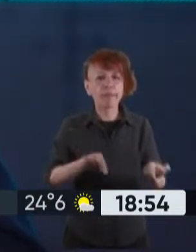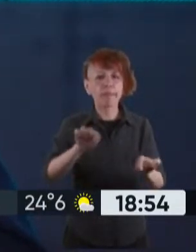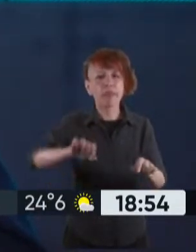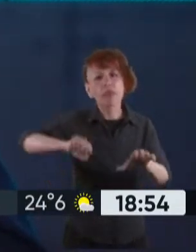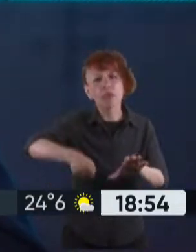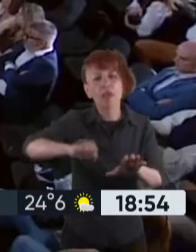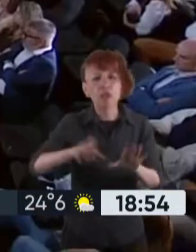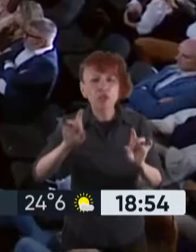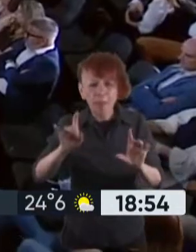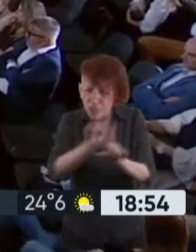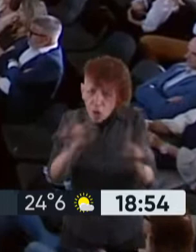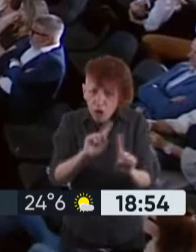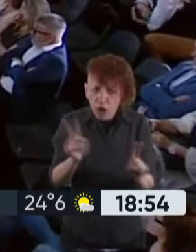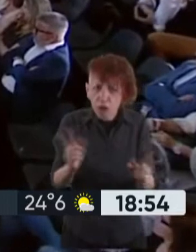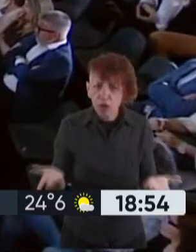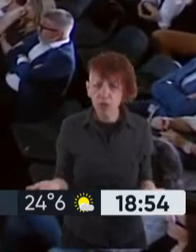tornillo,